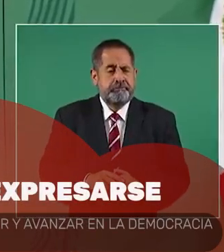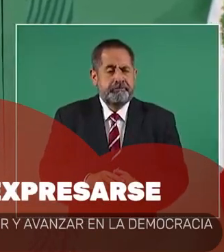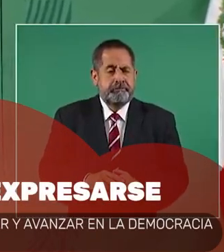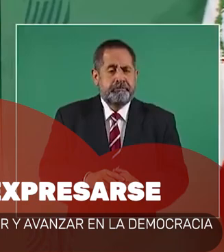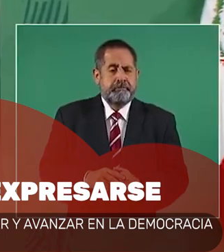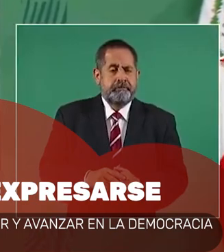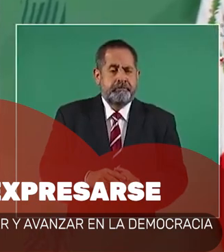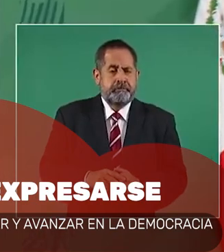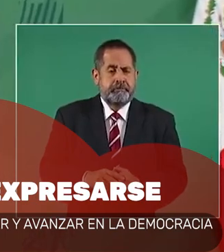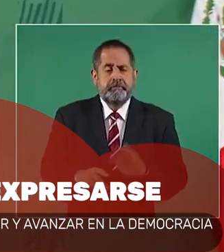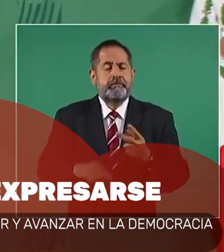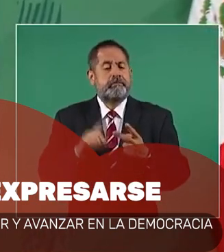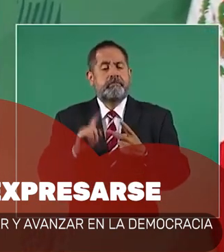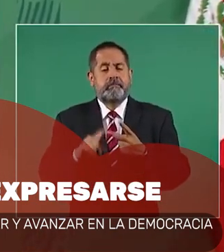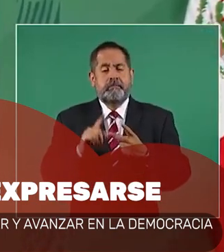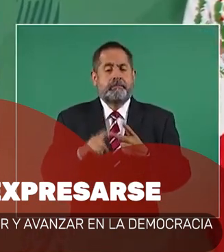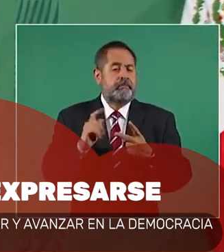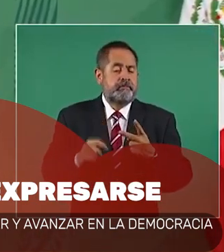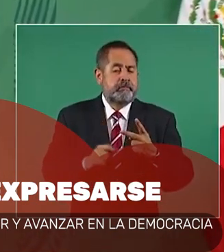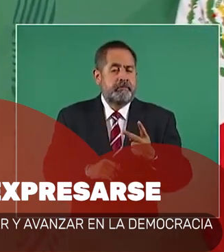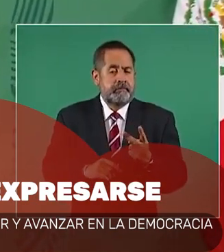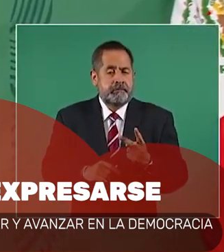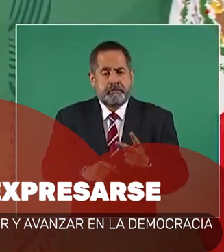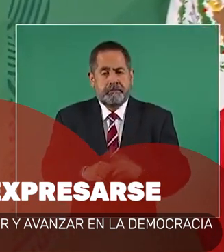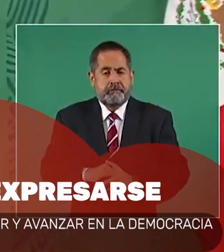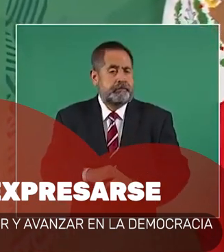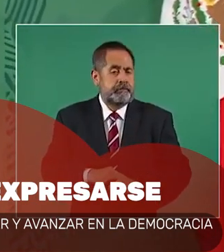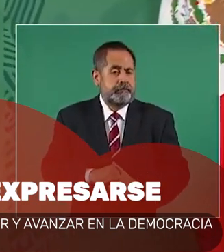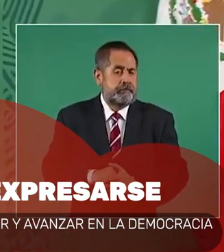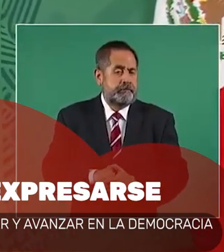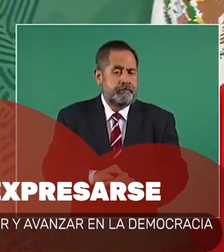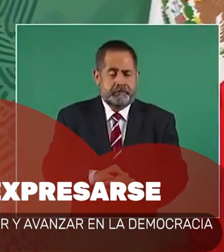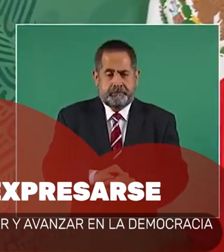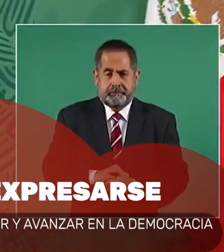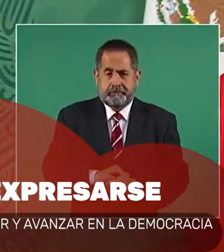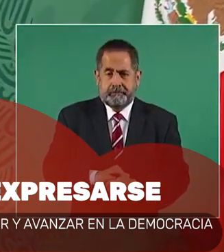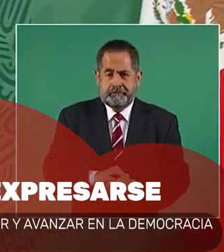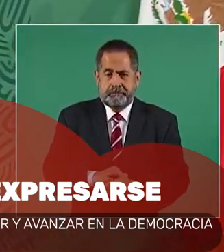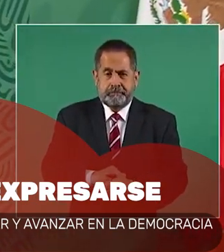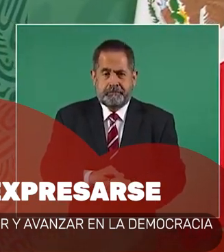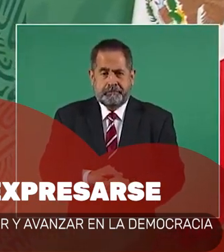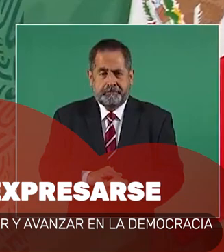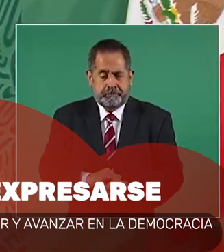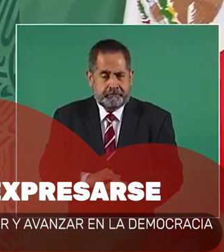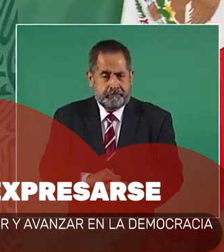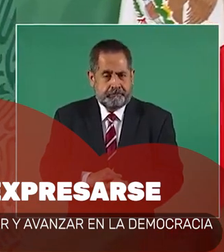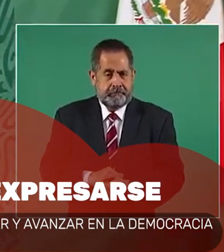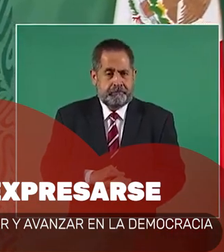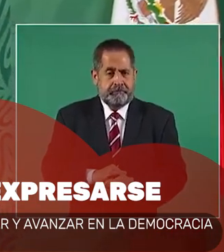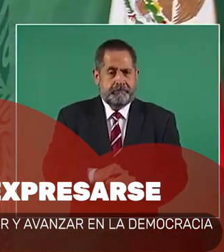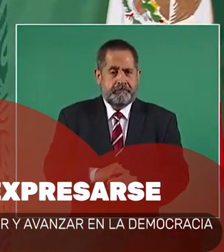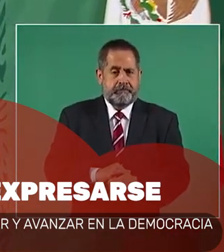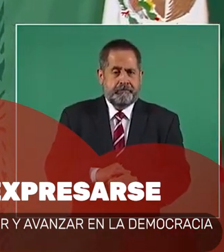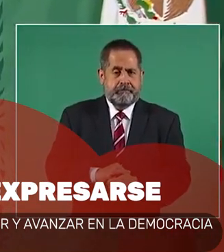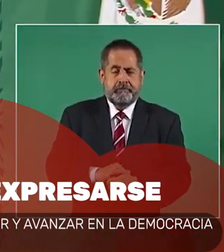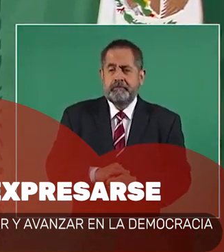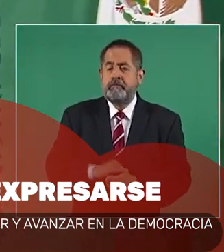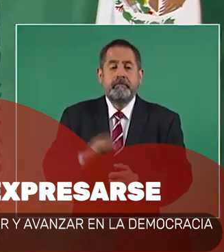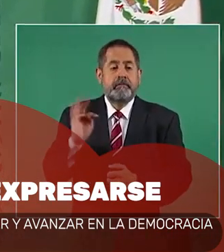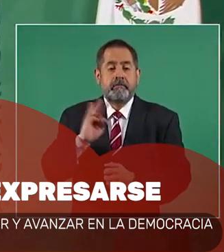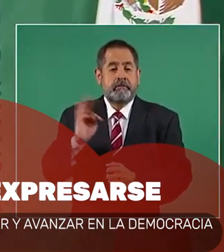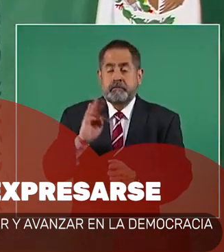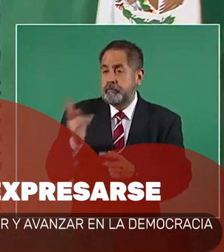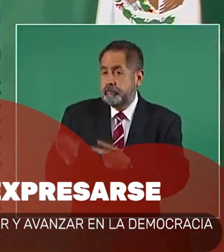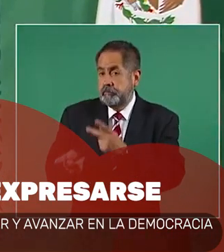tradicional mañanera, el presidente Andrés Manuel López Obrador reiteró que en la consulta popular la gente debe de expresarse. Sobre el uso del malware Pegasus para